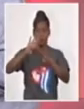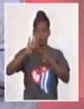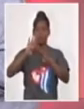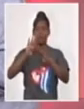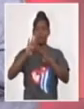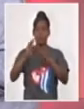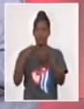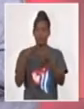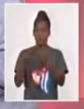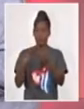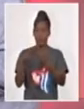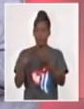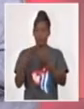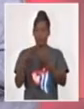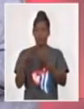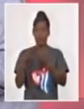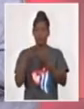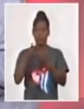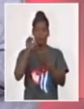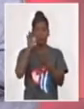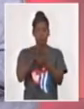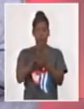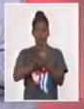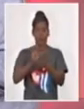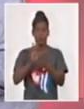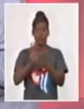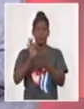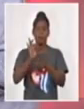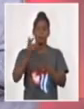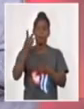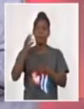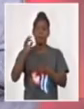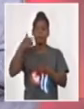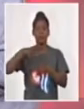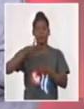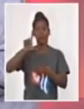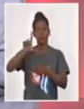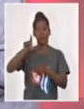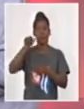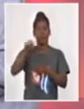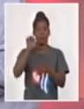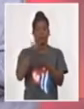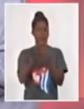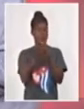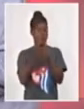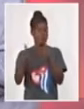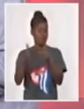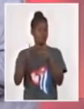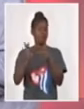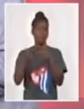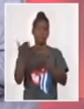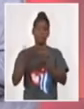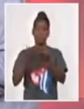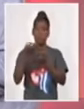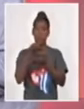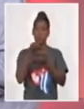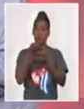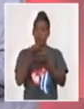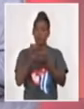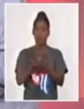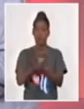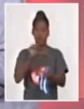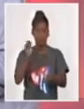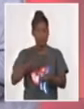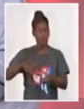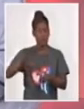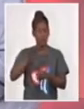del presente año, a partir de la evaluación realizada de criterios recibidos